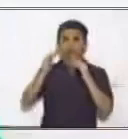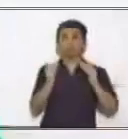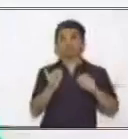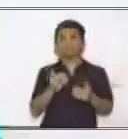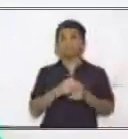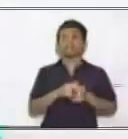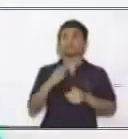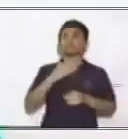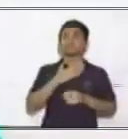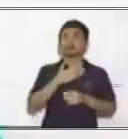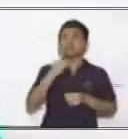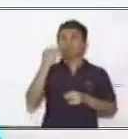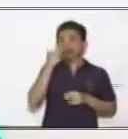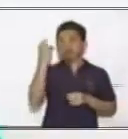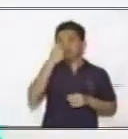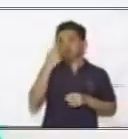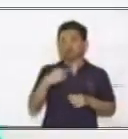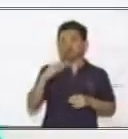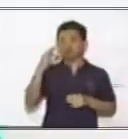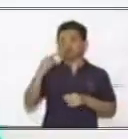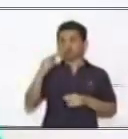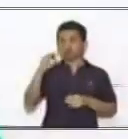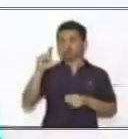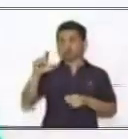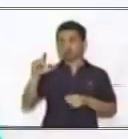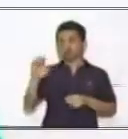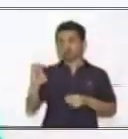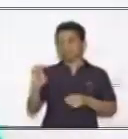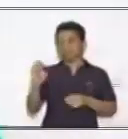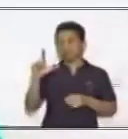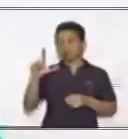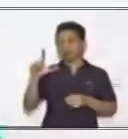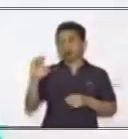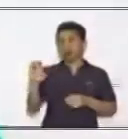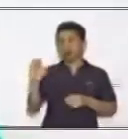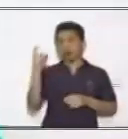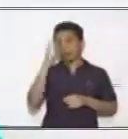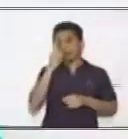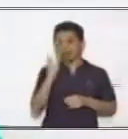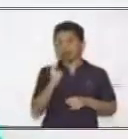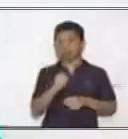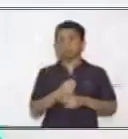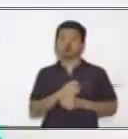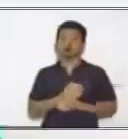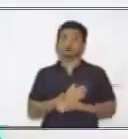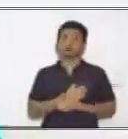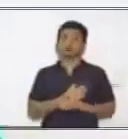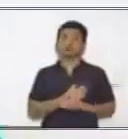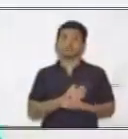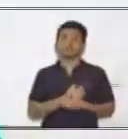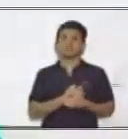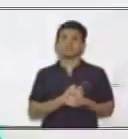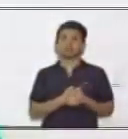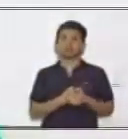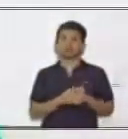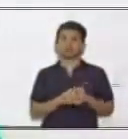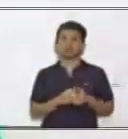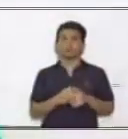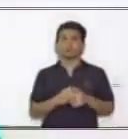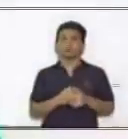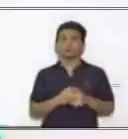isósceles. Tiene una S y una C. Isósceles. ¿Sí?